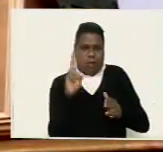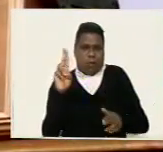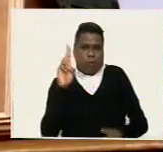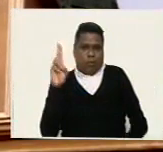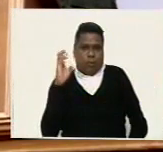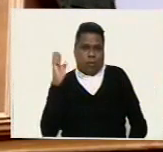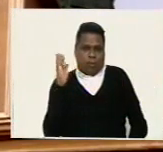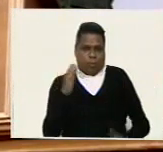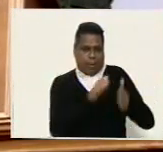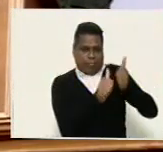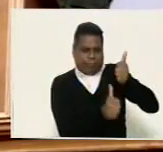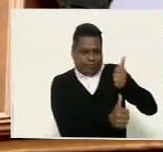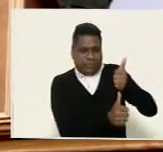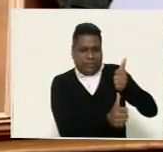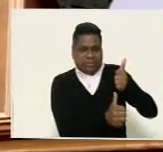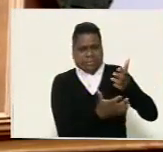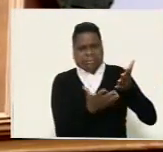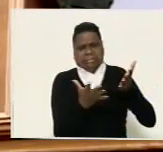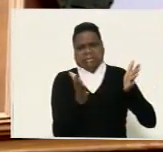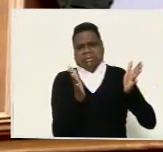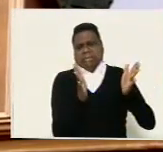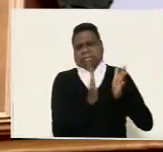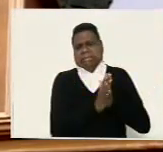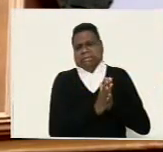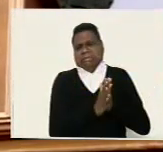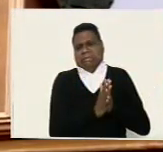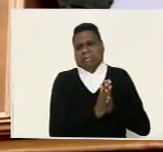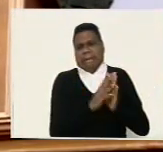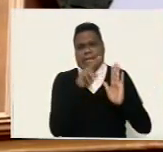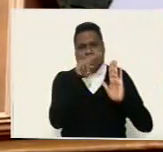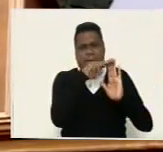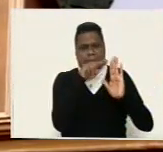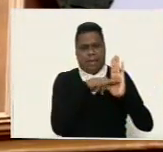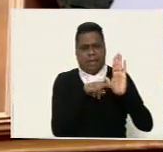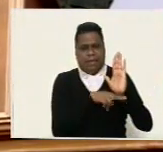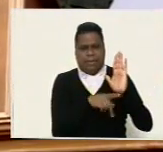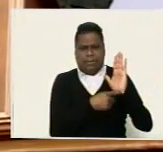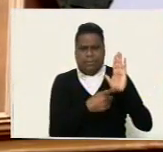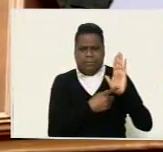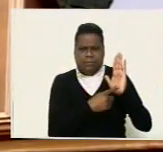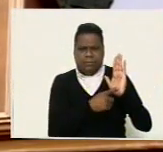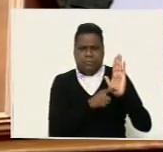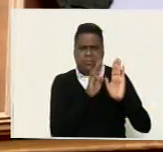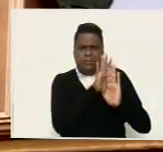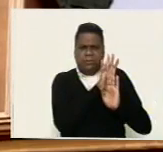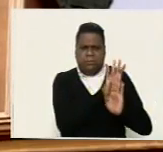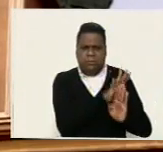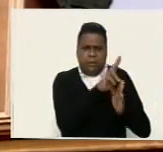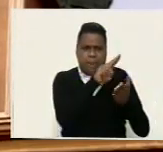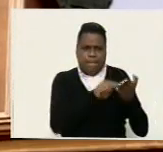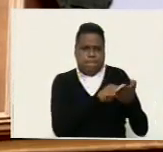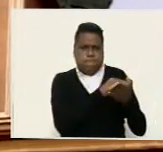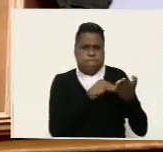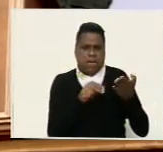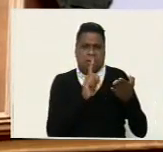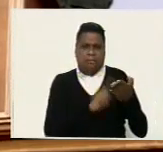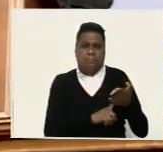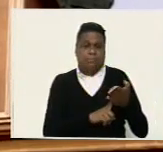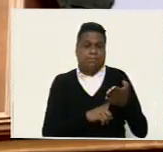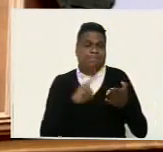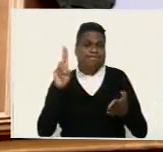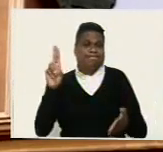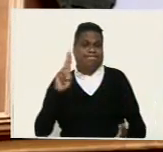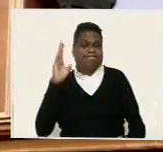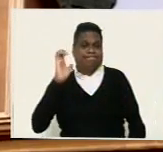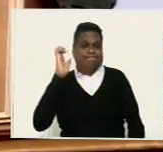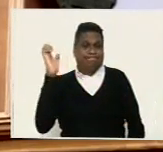sancionando a camaradas honestos, trabajadores del pueblo humilde, que luchan